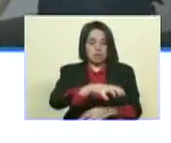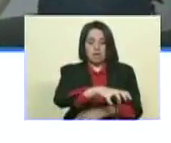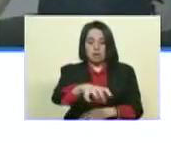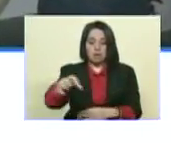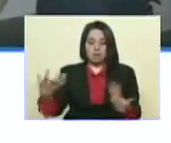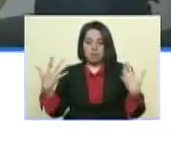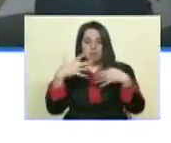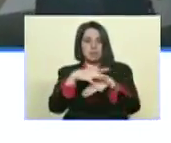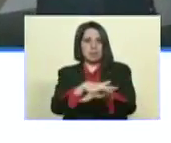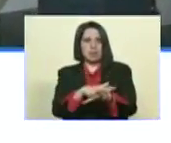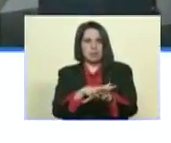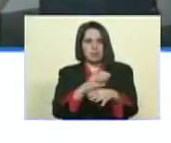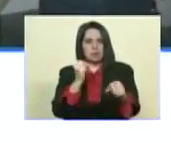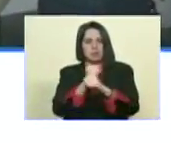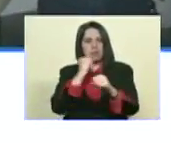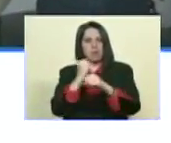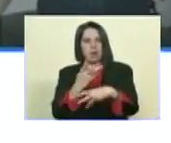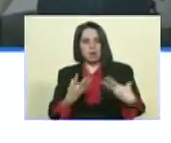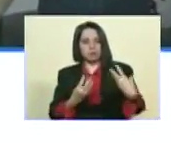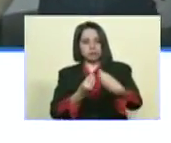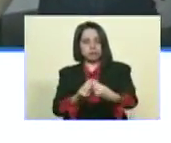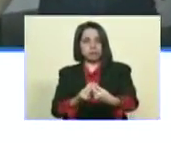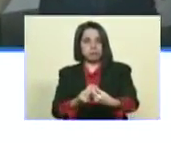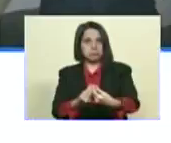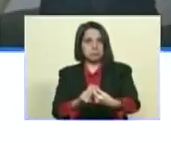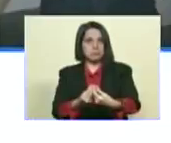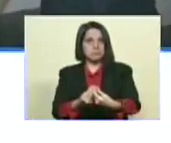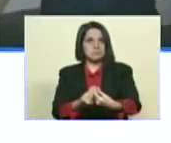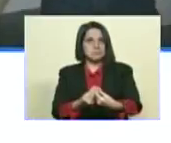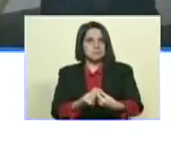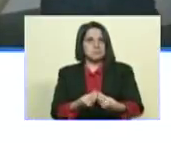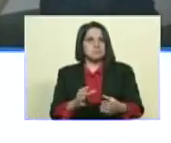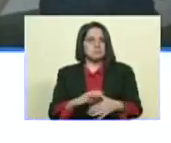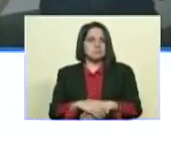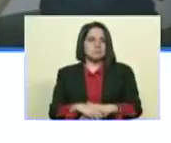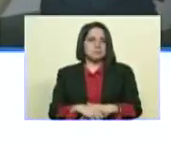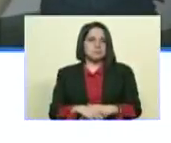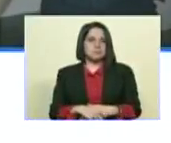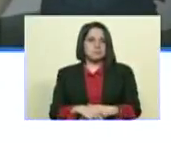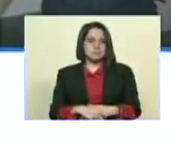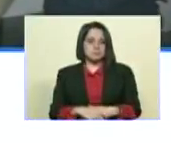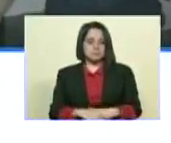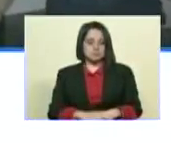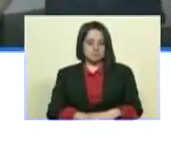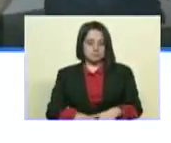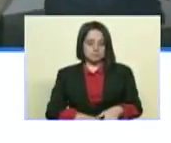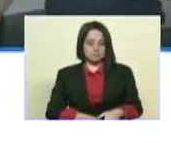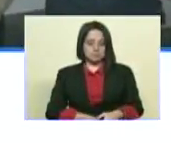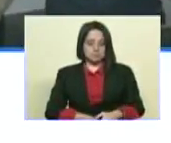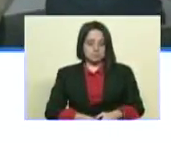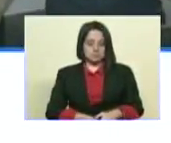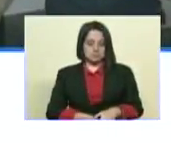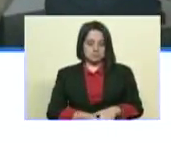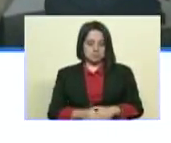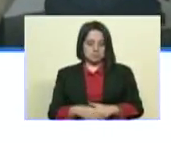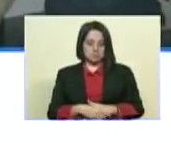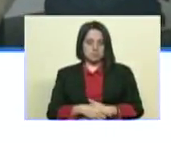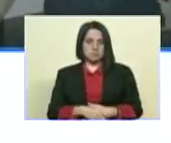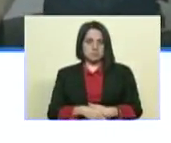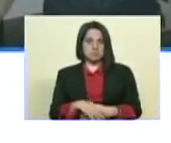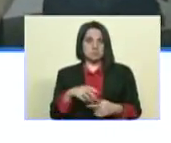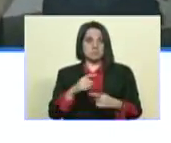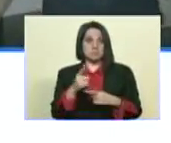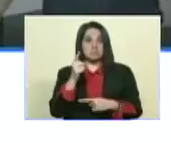paz. Es lo que yo les digo, ir integrando. Ministro Reverol, es un gran trabajo. Vicepresidente de